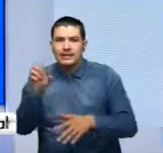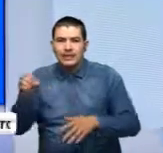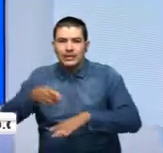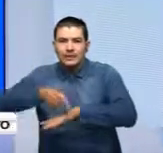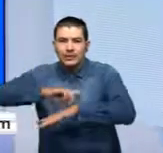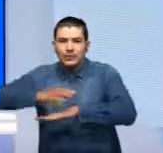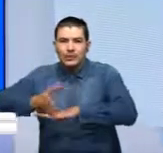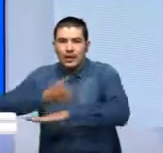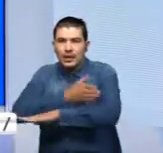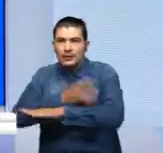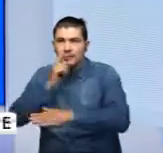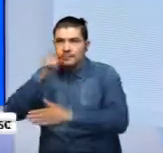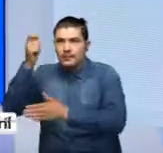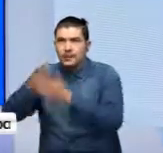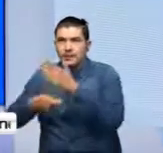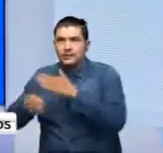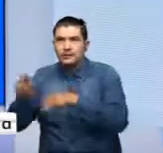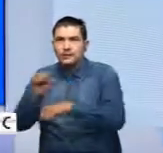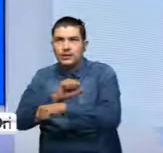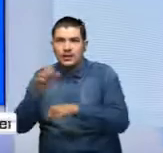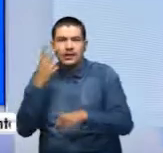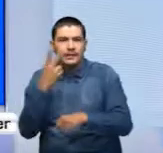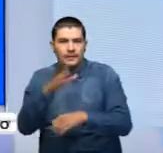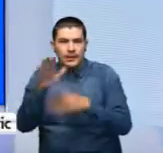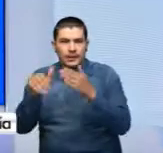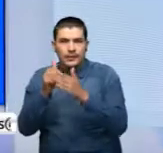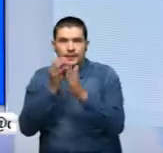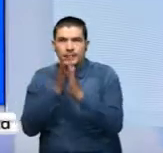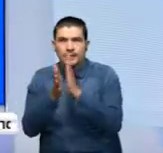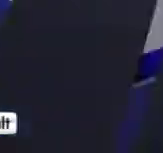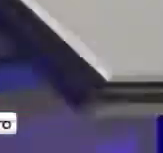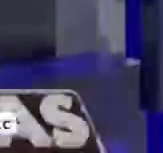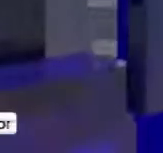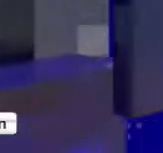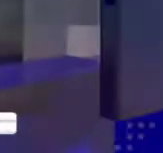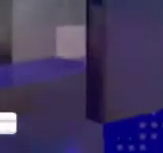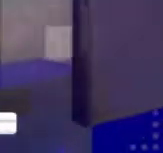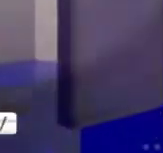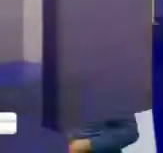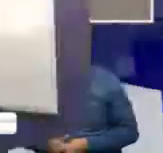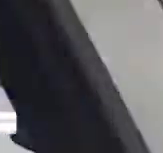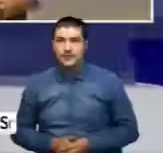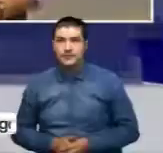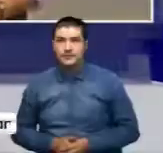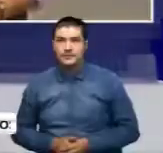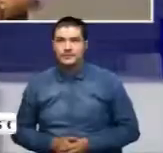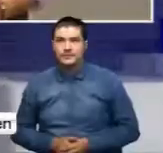minutos antes de inmovilizar un vehículo édgar pinilla nos amplía la información adelante de edad